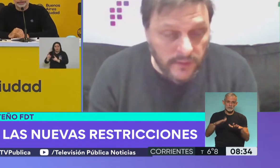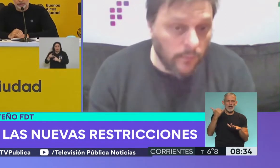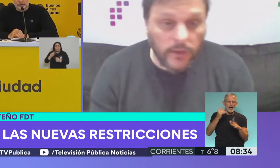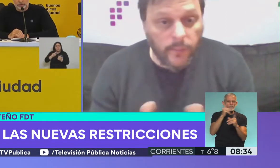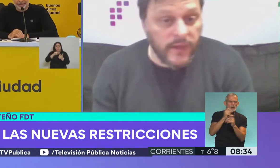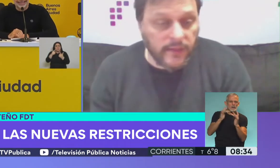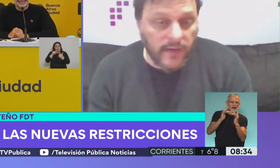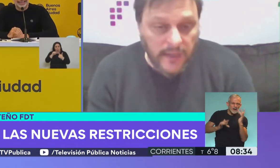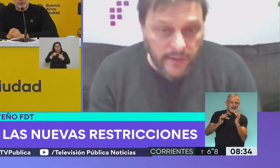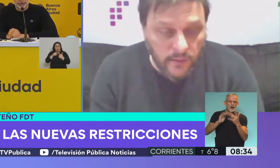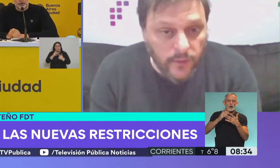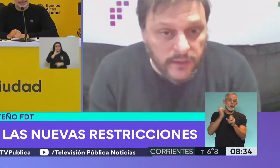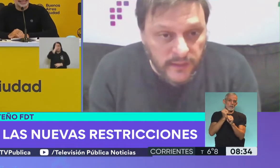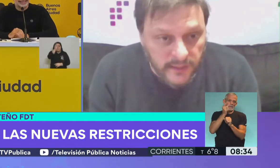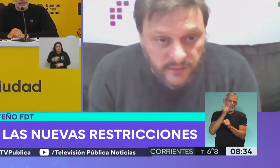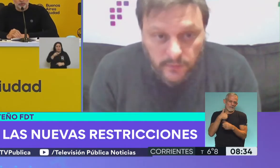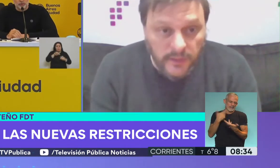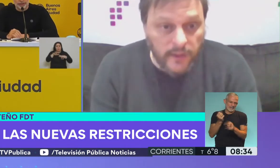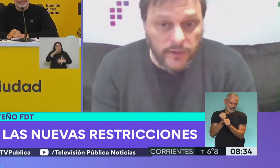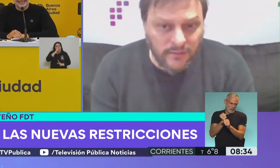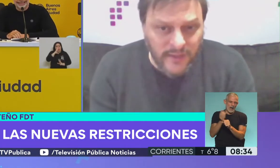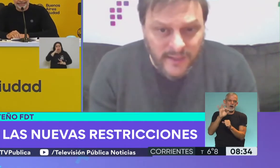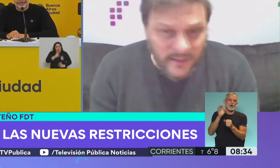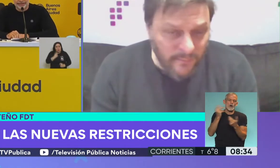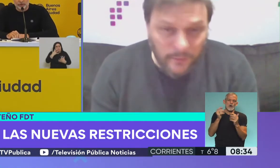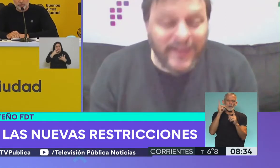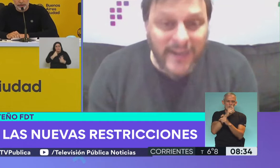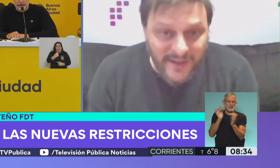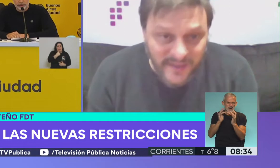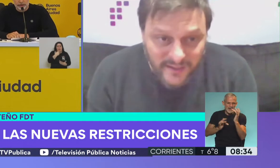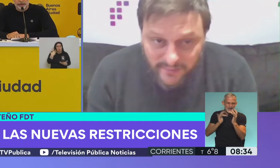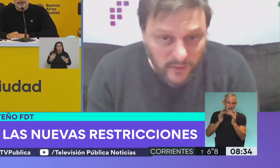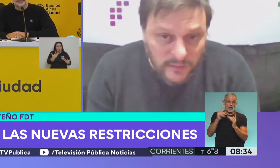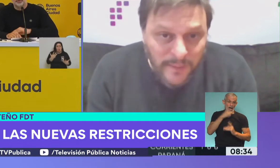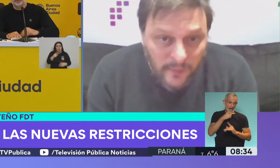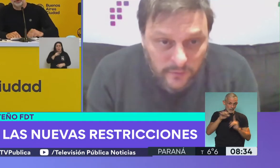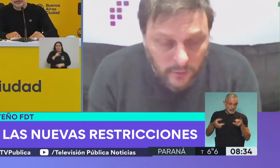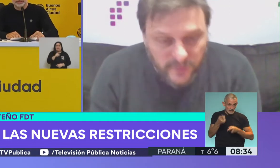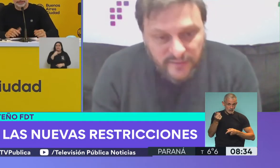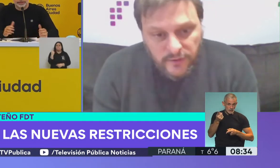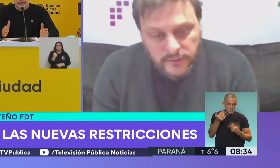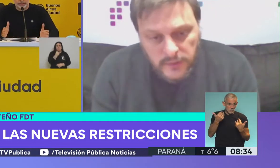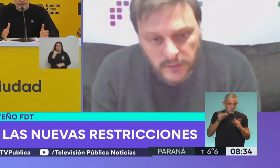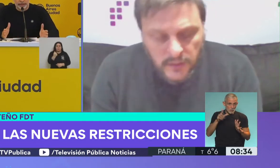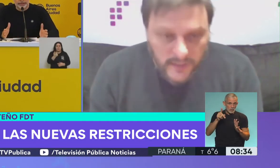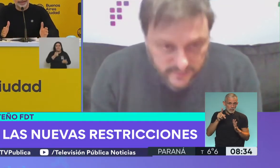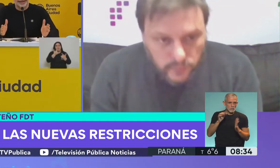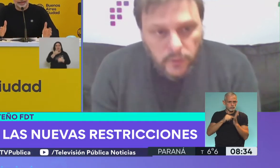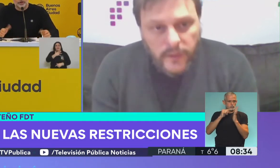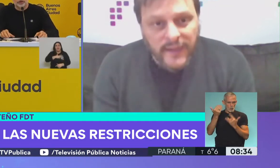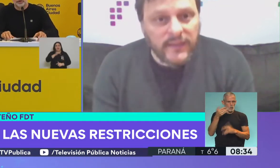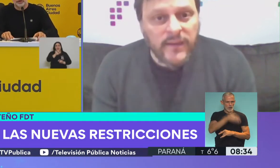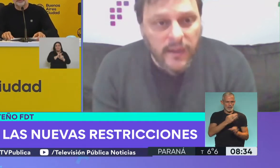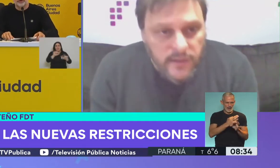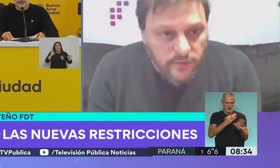tipo de dificultad, porque los padres trabajaban o porque tenían dificultades de conectividad. Pasó hasta en Alemania, estaba contemplado eso como una excepción. En